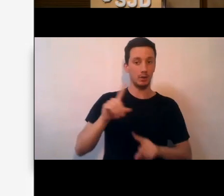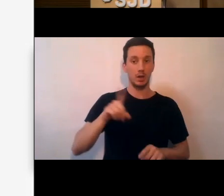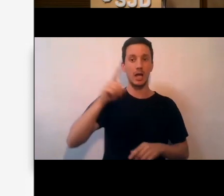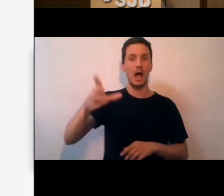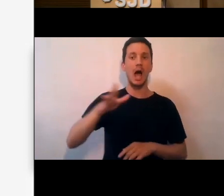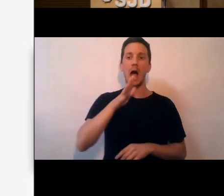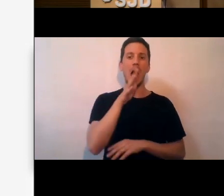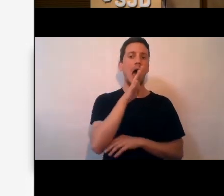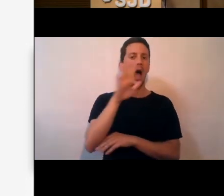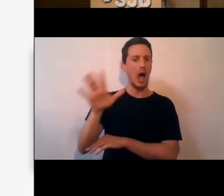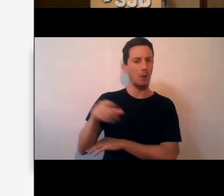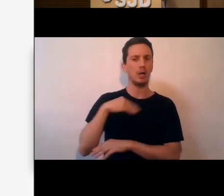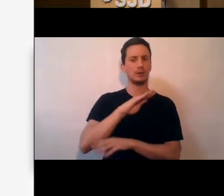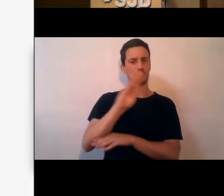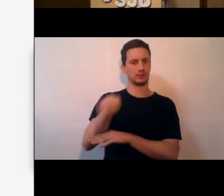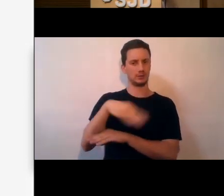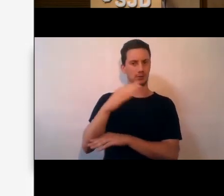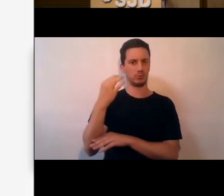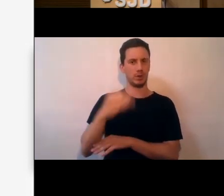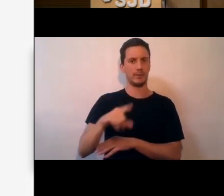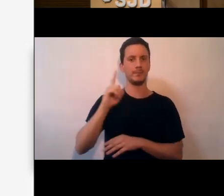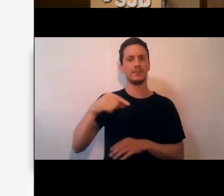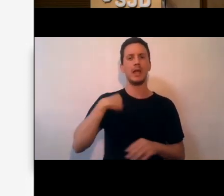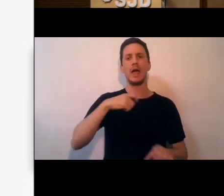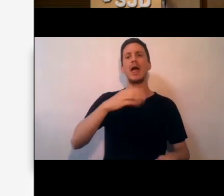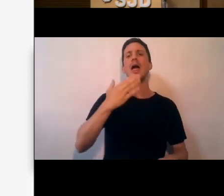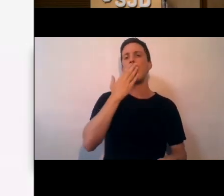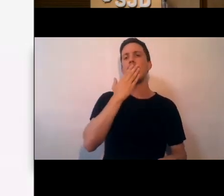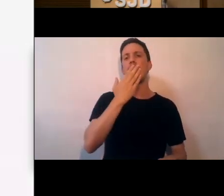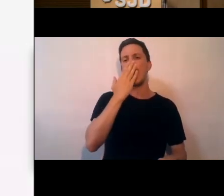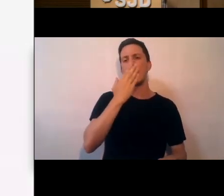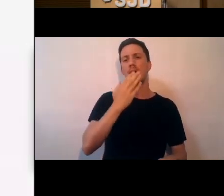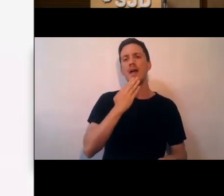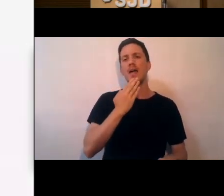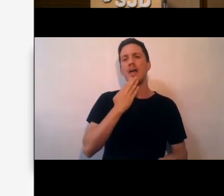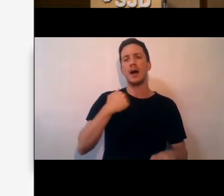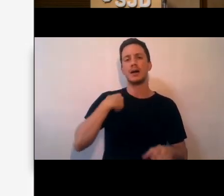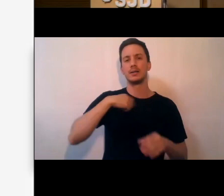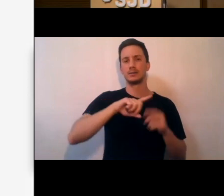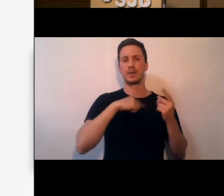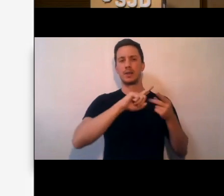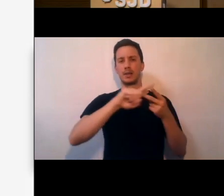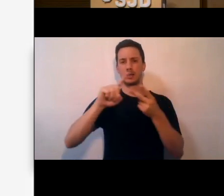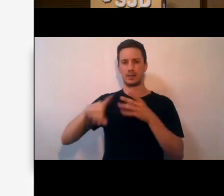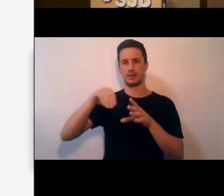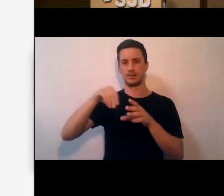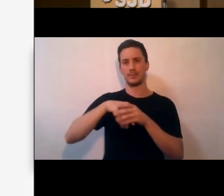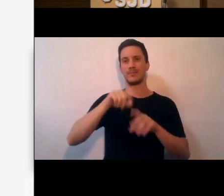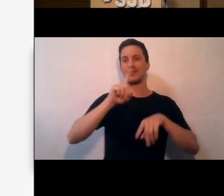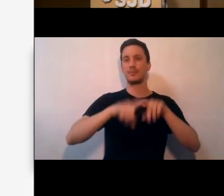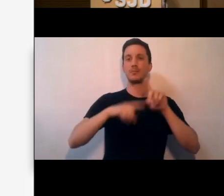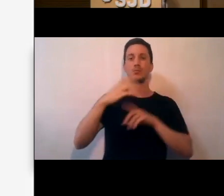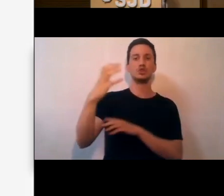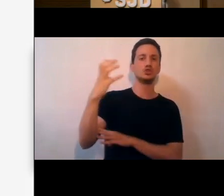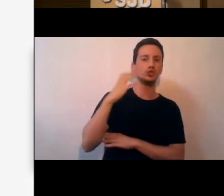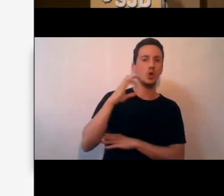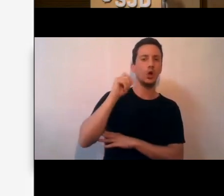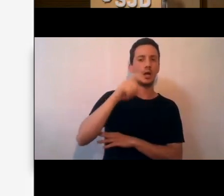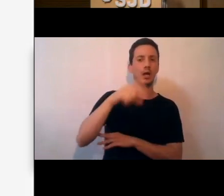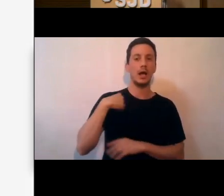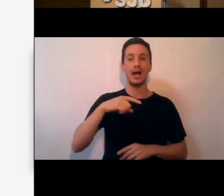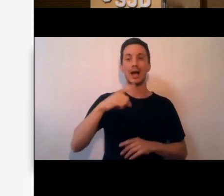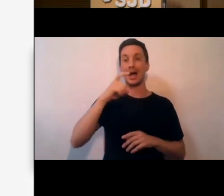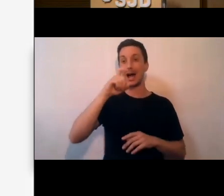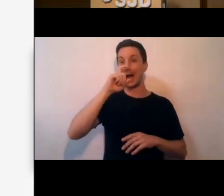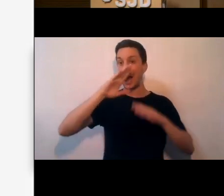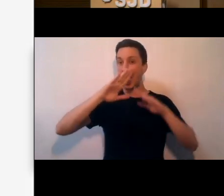agua y se pueden poner a cualquier edad. Los niños no es recomendable exponerlos al sol por debajo del año de edad,